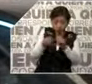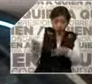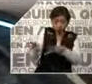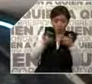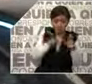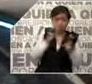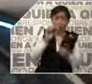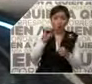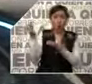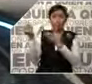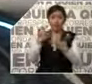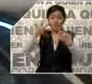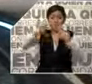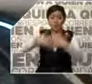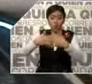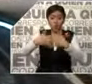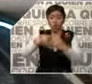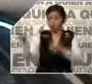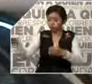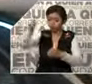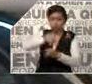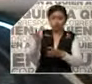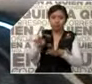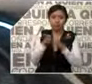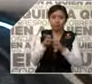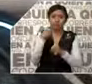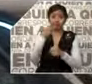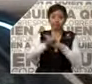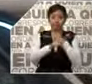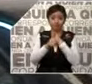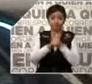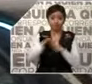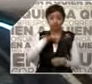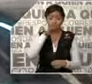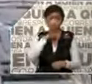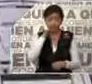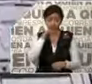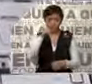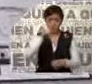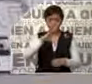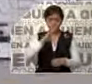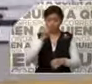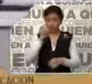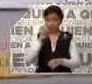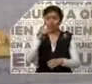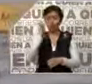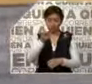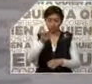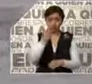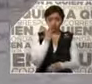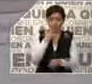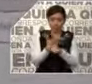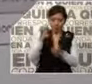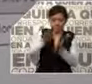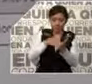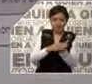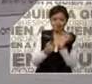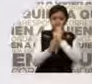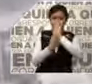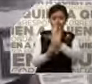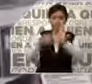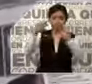traiga un motor con reporte de robo, y eso implica también una responsabilidad penal. La única autoridad que les va a dar una constancia somos